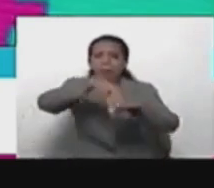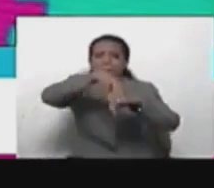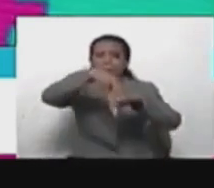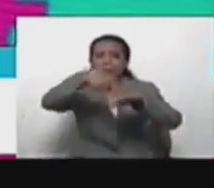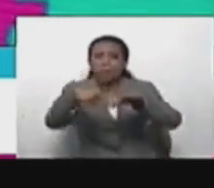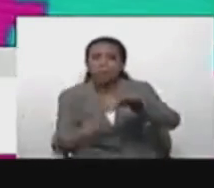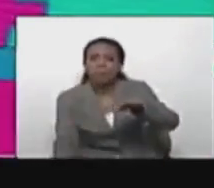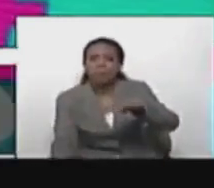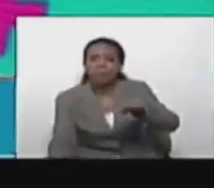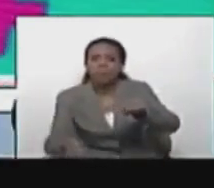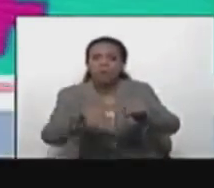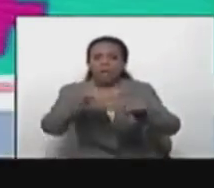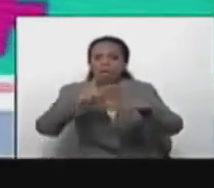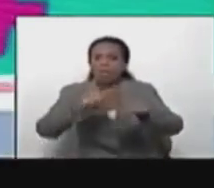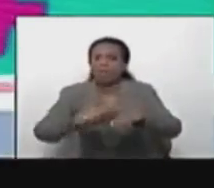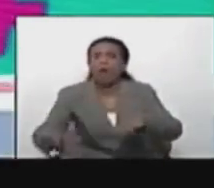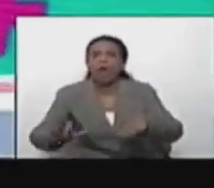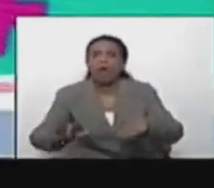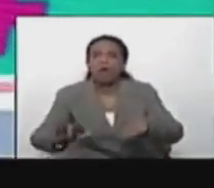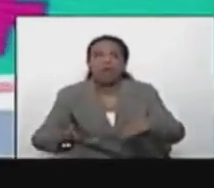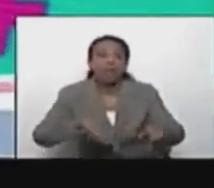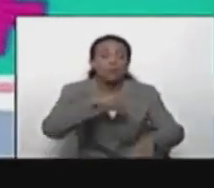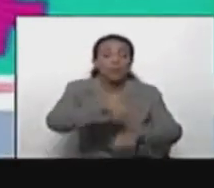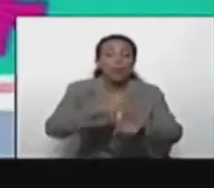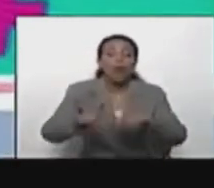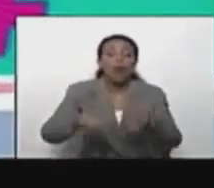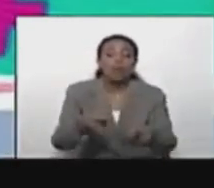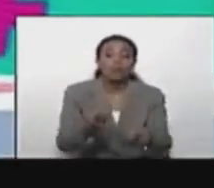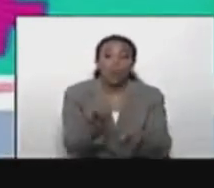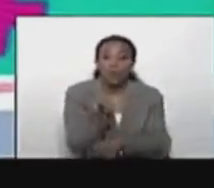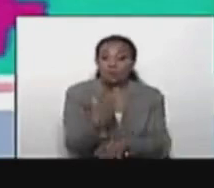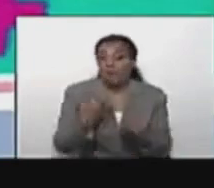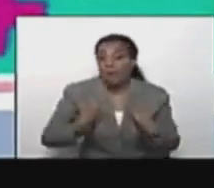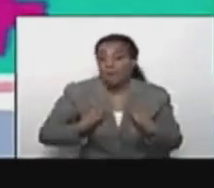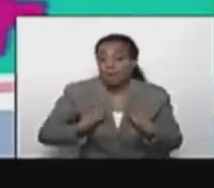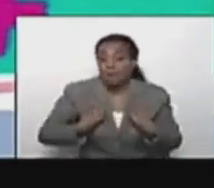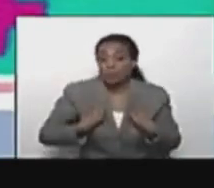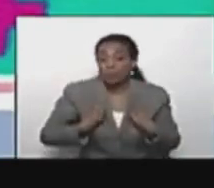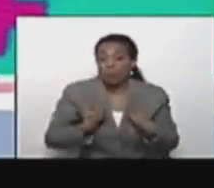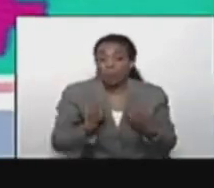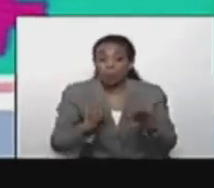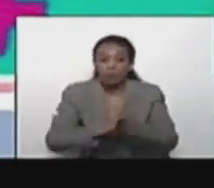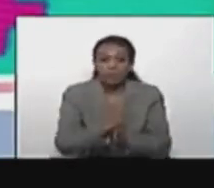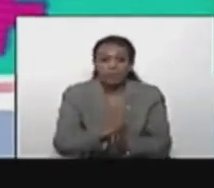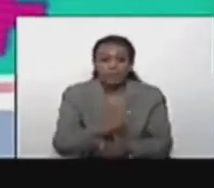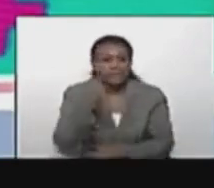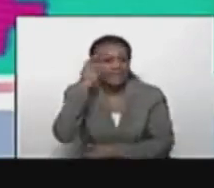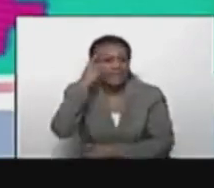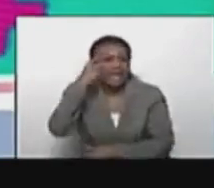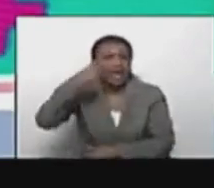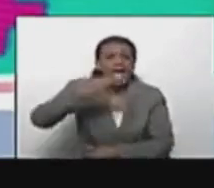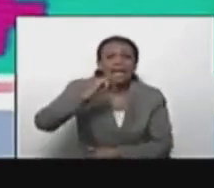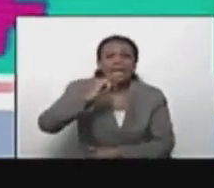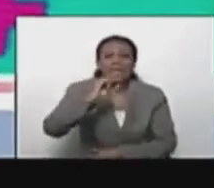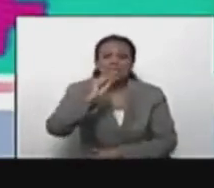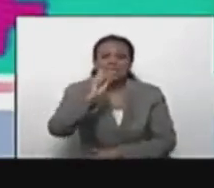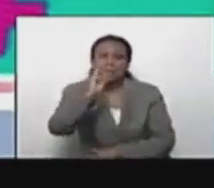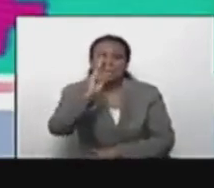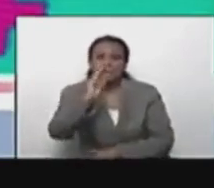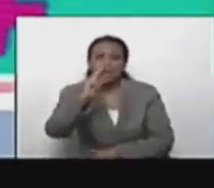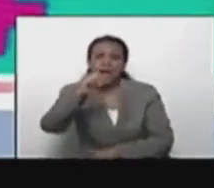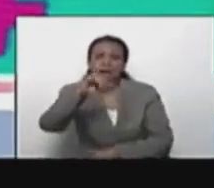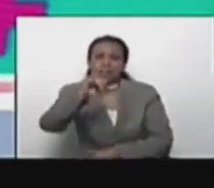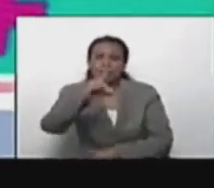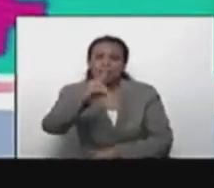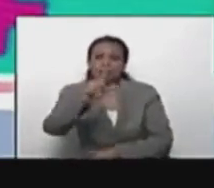travesía y el resto vinieron a esclavizarlos aquí a nuestros abuelos. Día de la hispanidad. Día de la hispanidad,